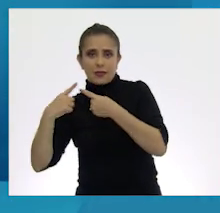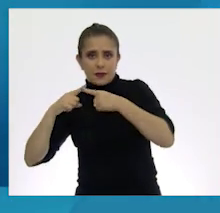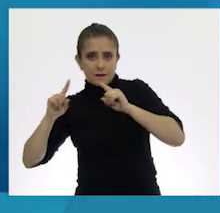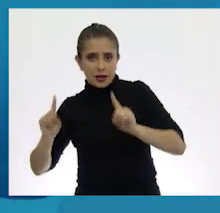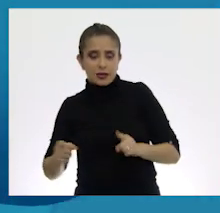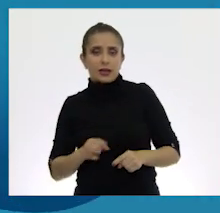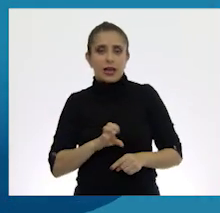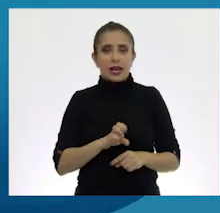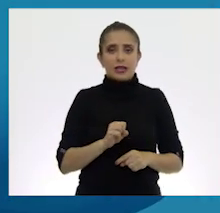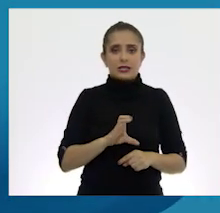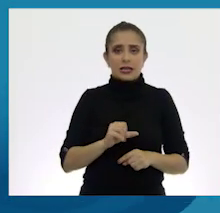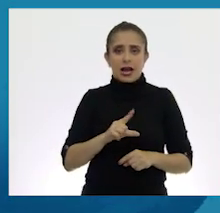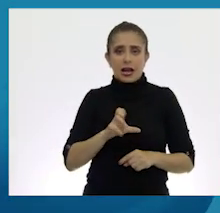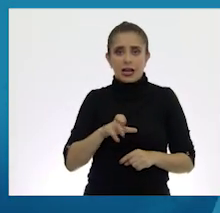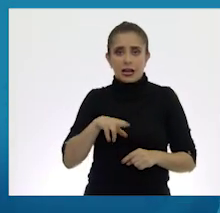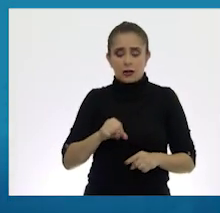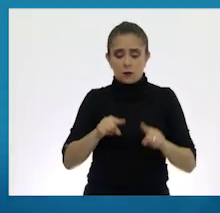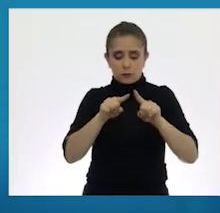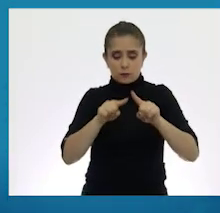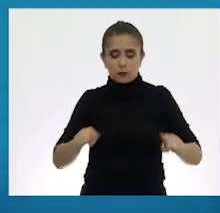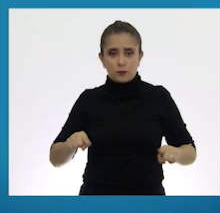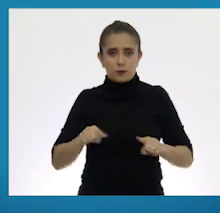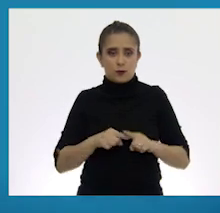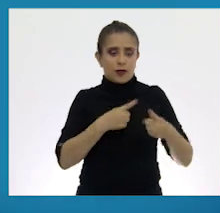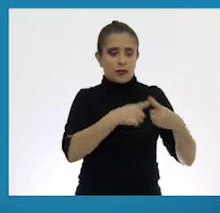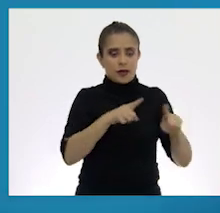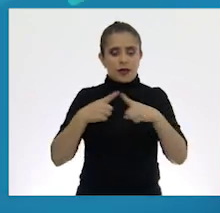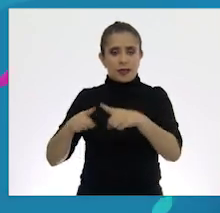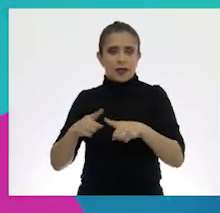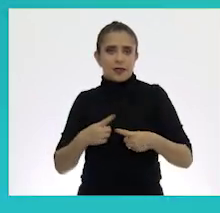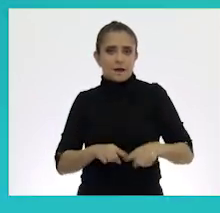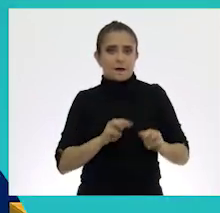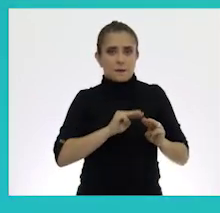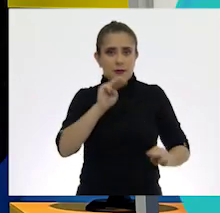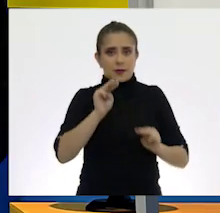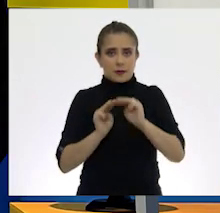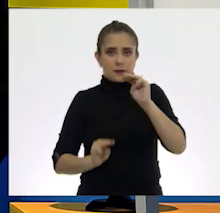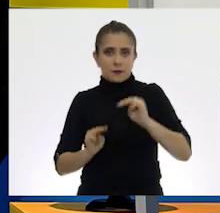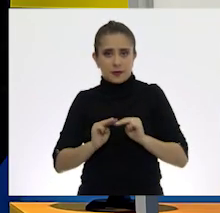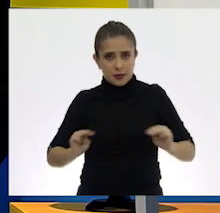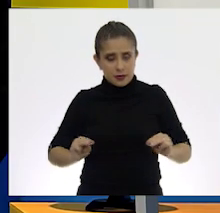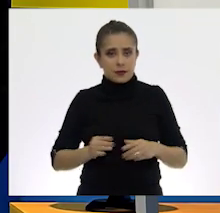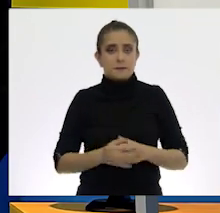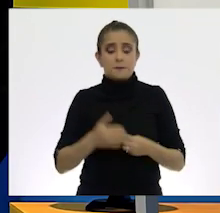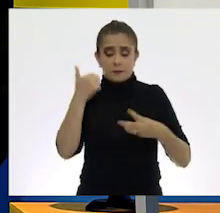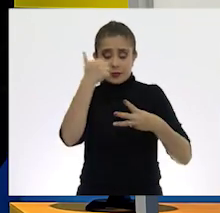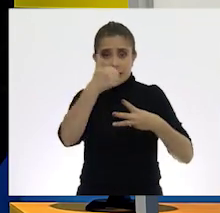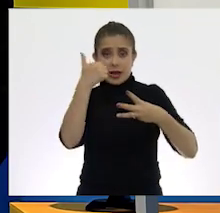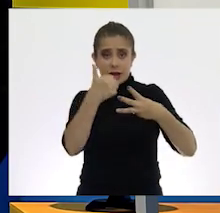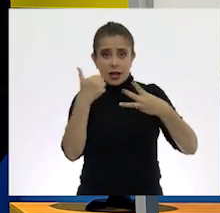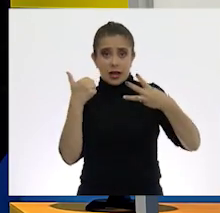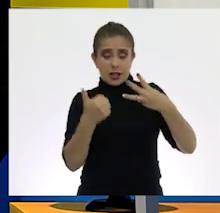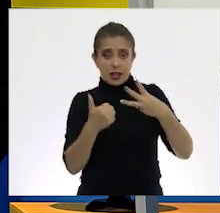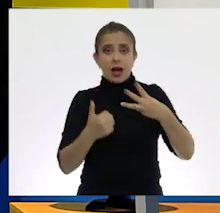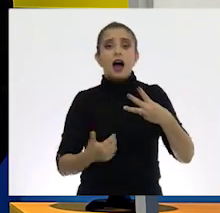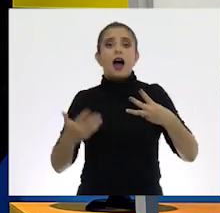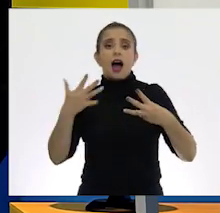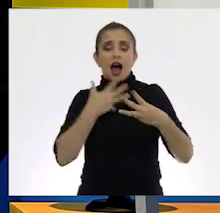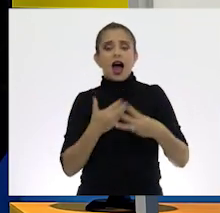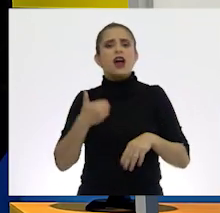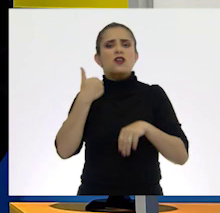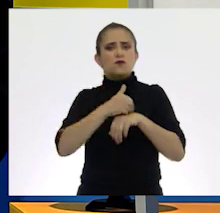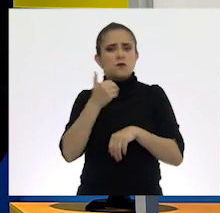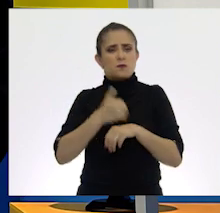les llama escalenos. Sus tres lados miden diferente. Cada triángulo de estos tiene un número